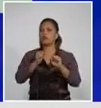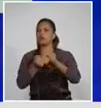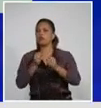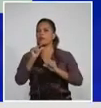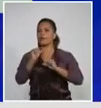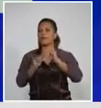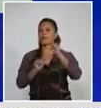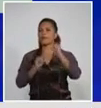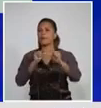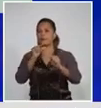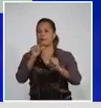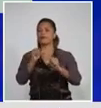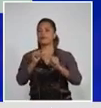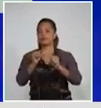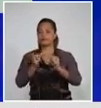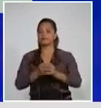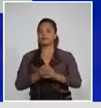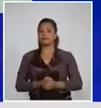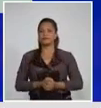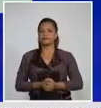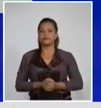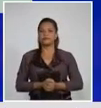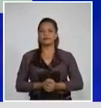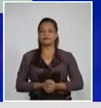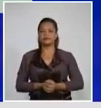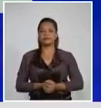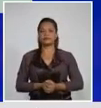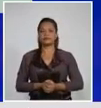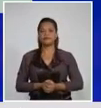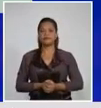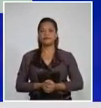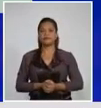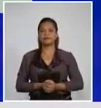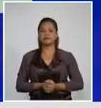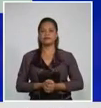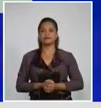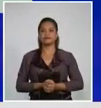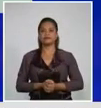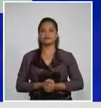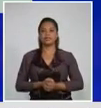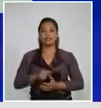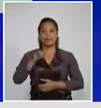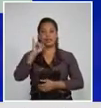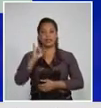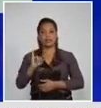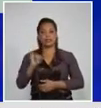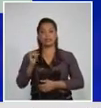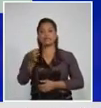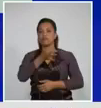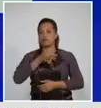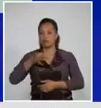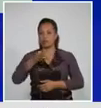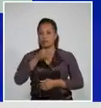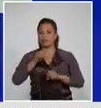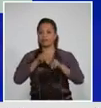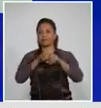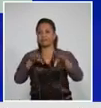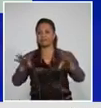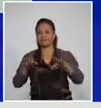transmisión en los últimos días. Distribuido en 6 de sus 11 municipios.